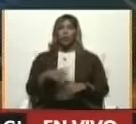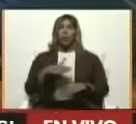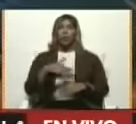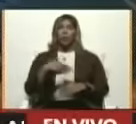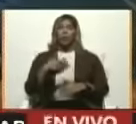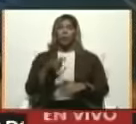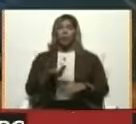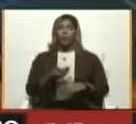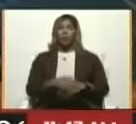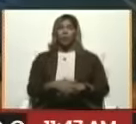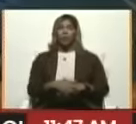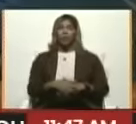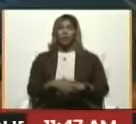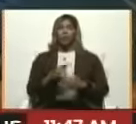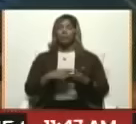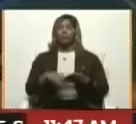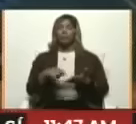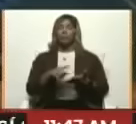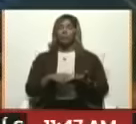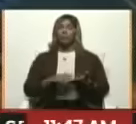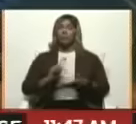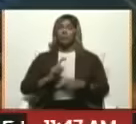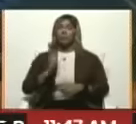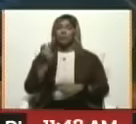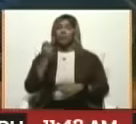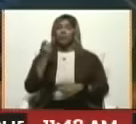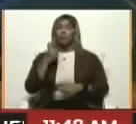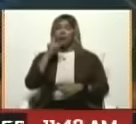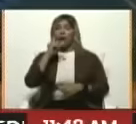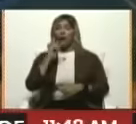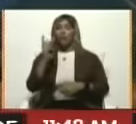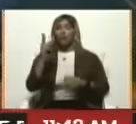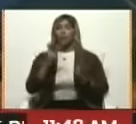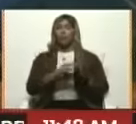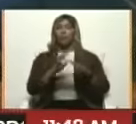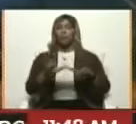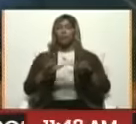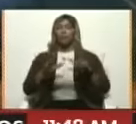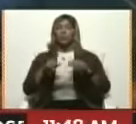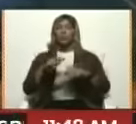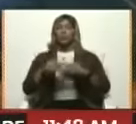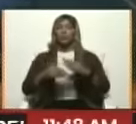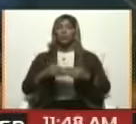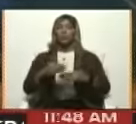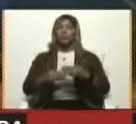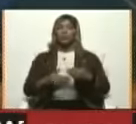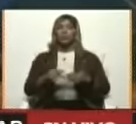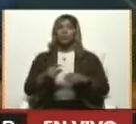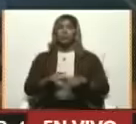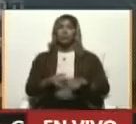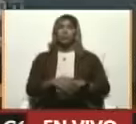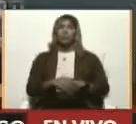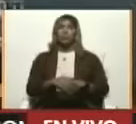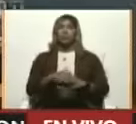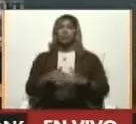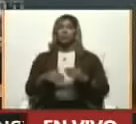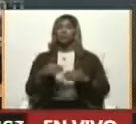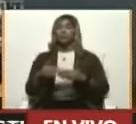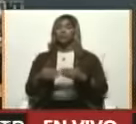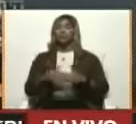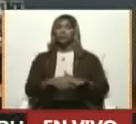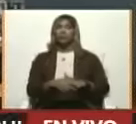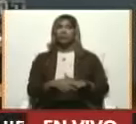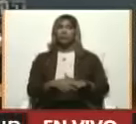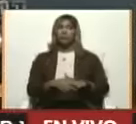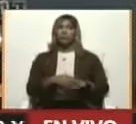pudimos firmar por vez primera en el año 2018 y que ha venido teniendo alcances sucesivos